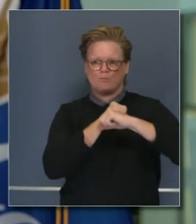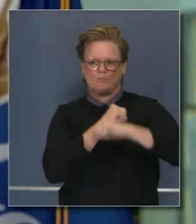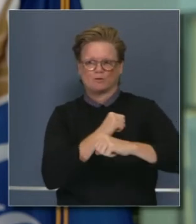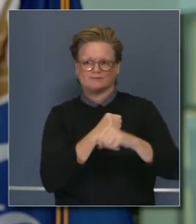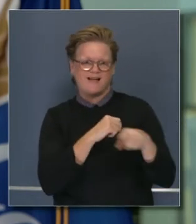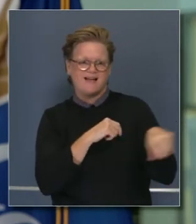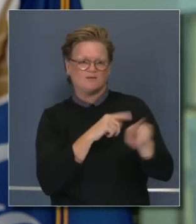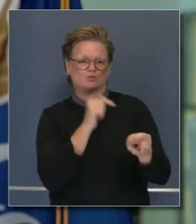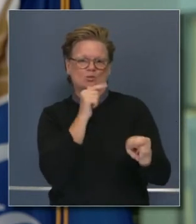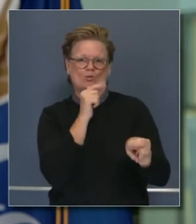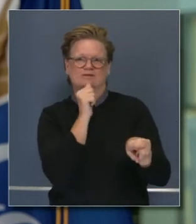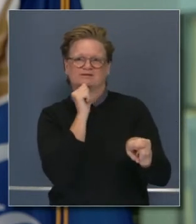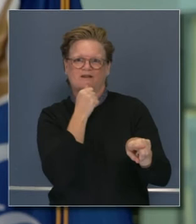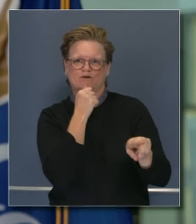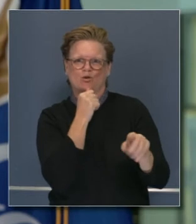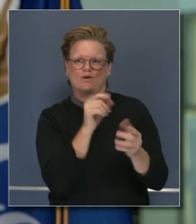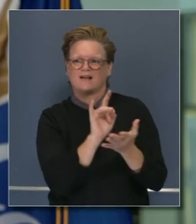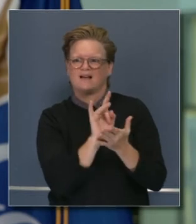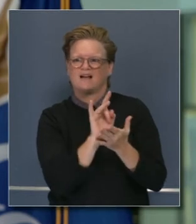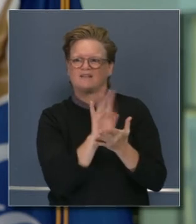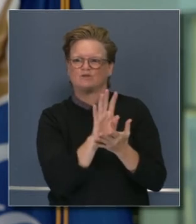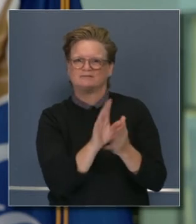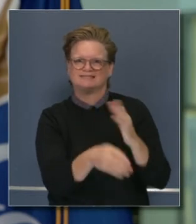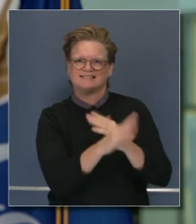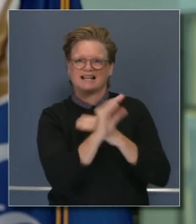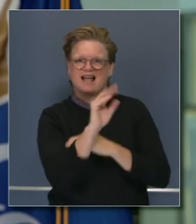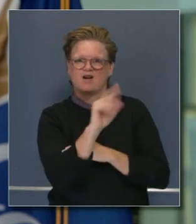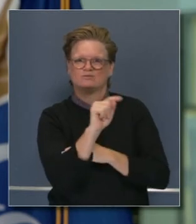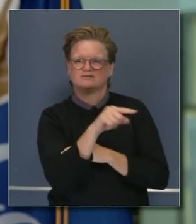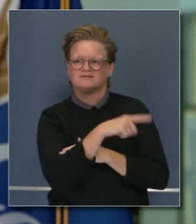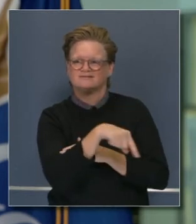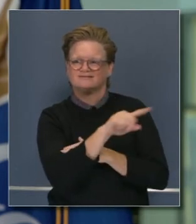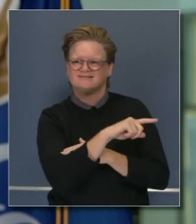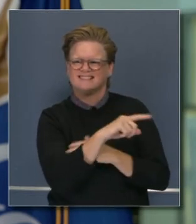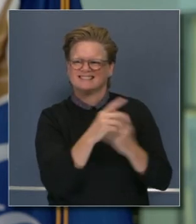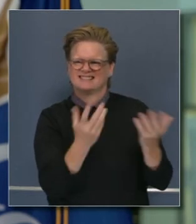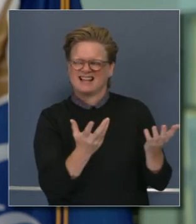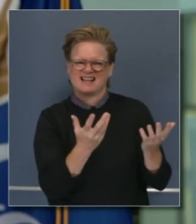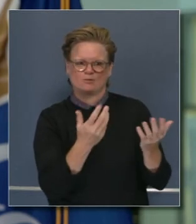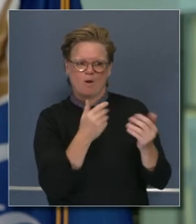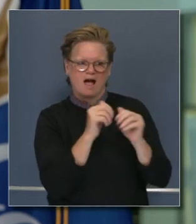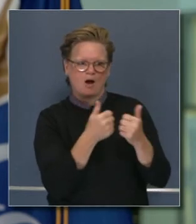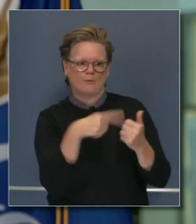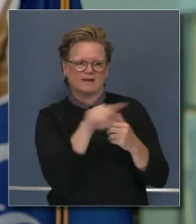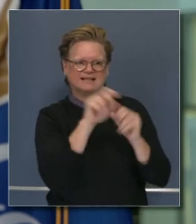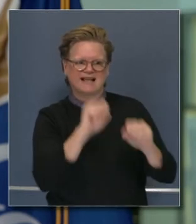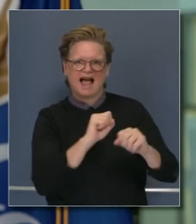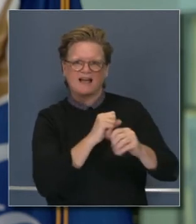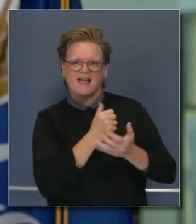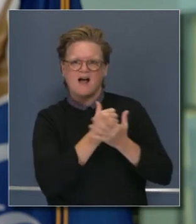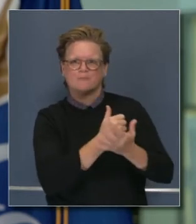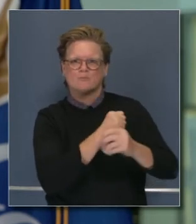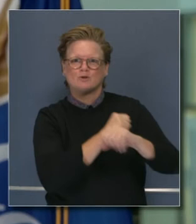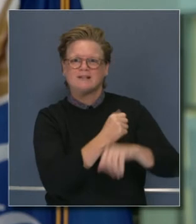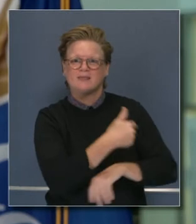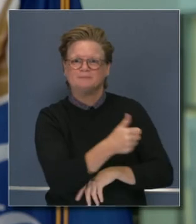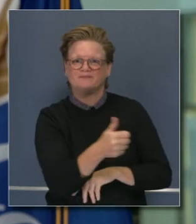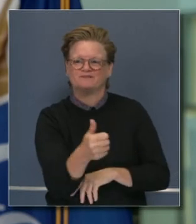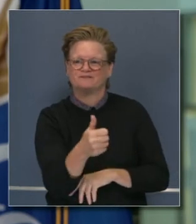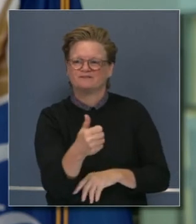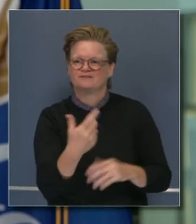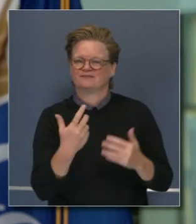dinámica. Pero la totalidad y consecuencia de lo que pudimos lograr para mitigar los prospectos